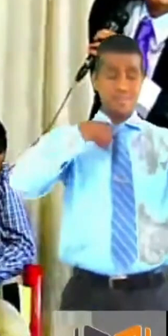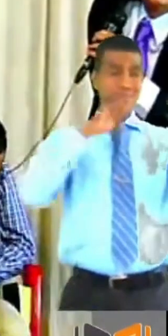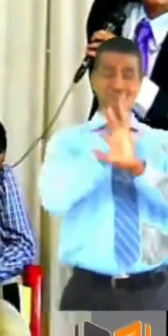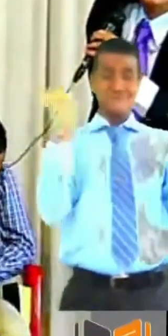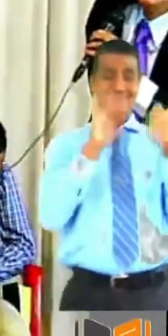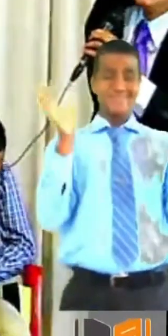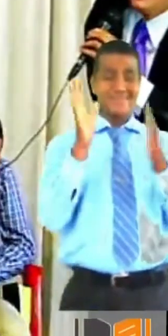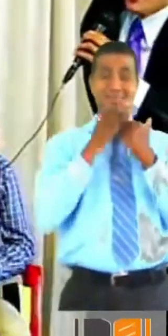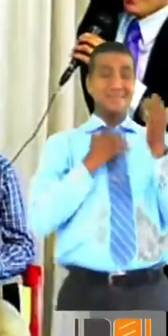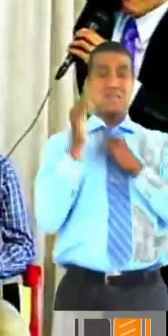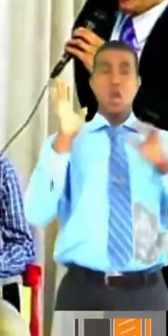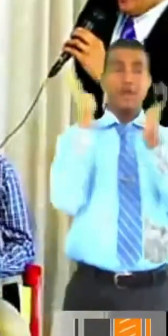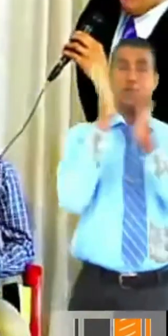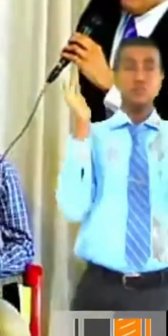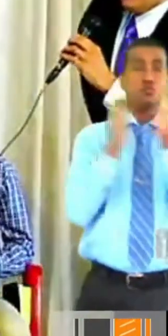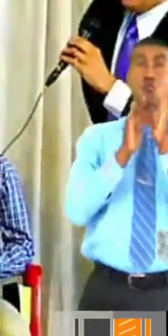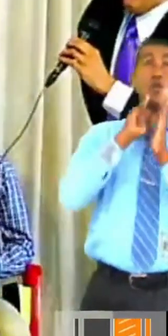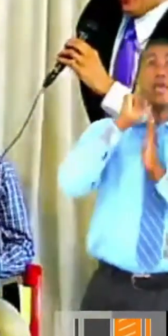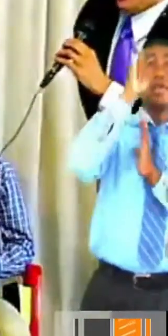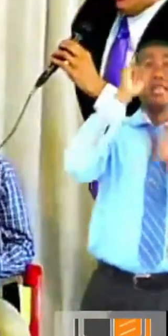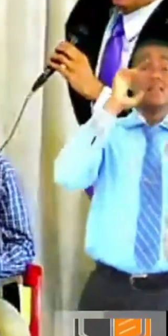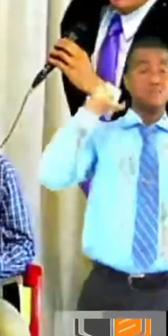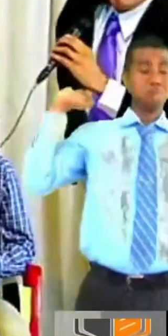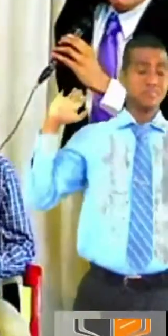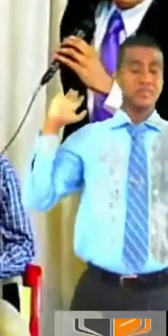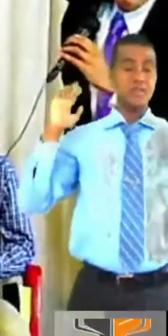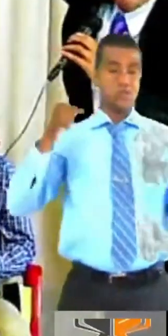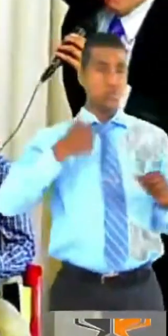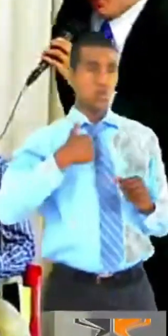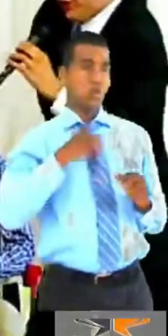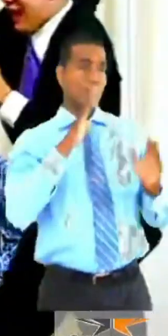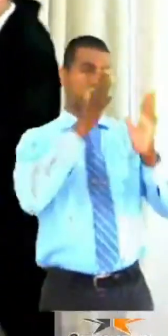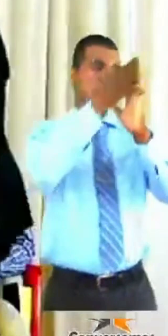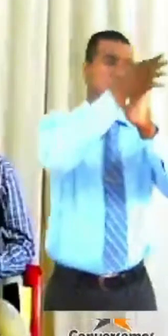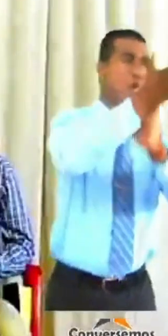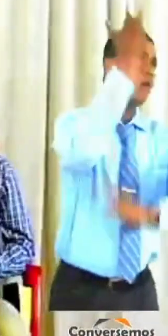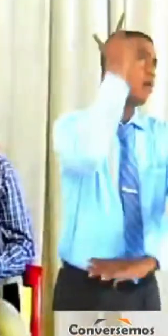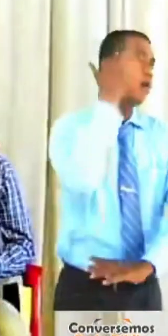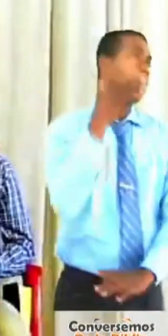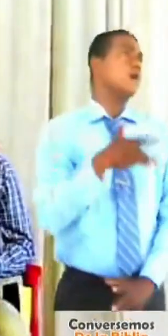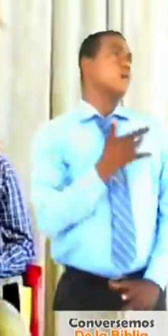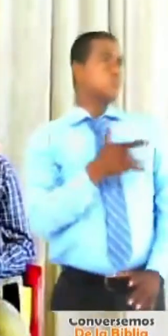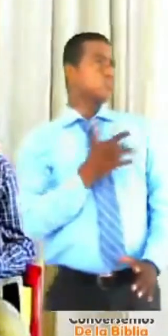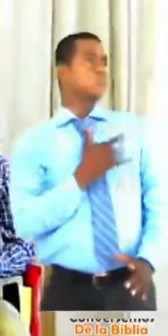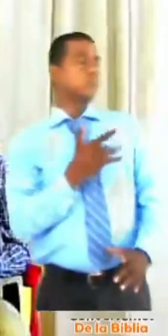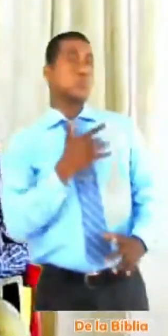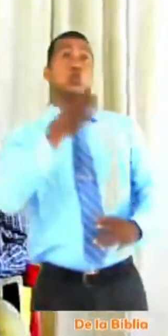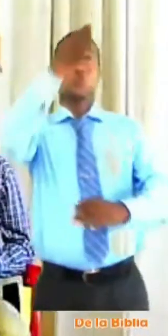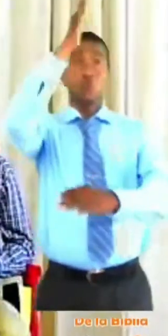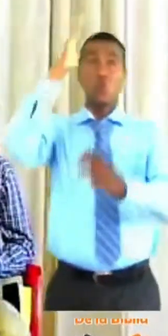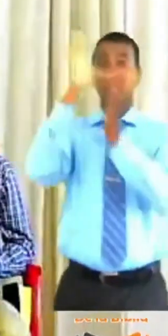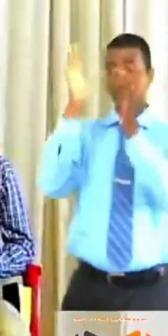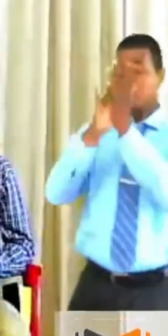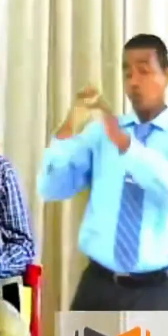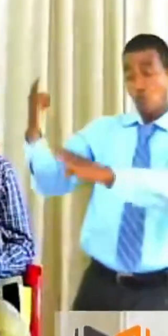Jesús. Que cuando te hable el predicador, no sea el predicador famoso de la convención, es Jesús que está usando esa